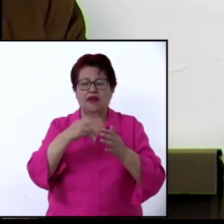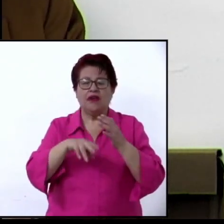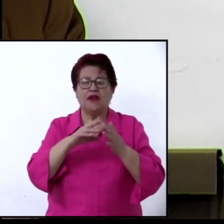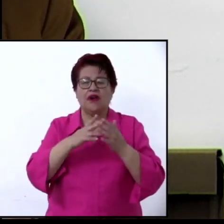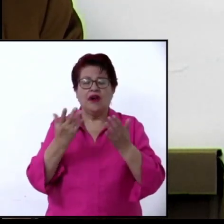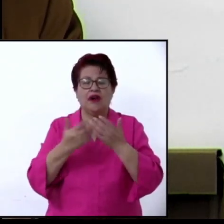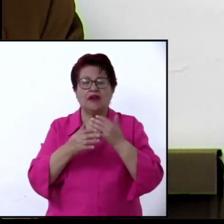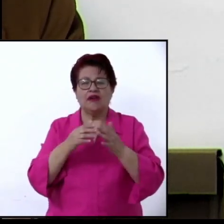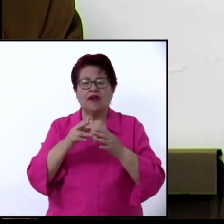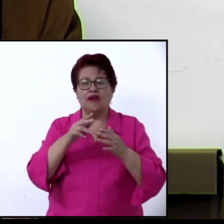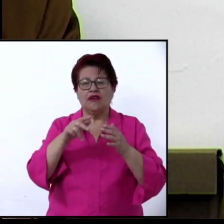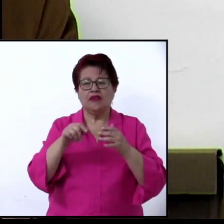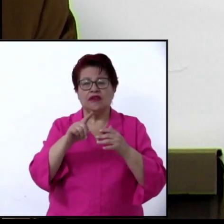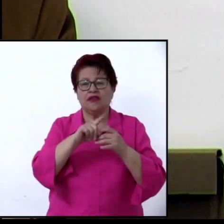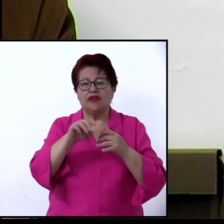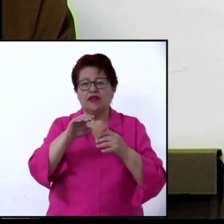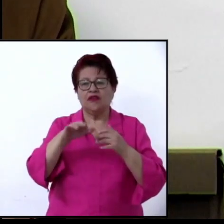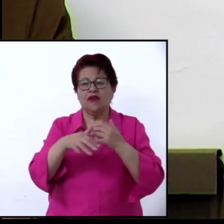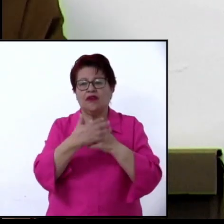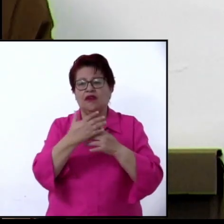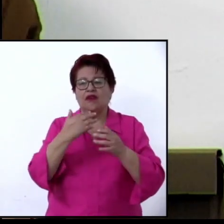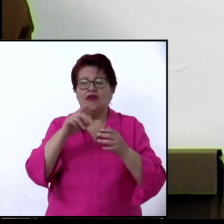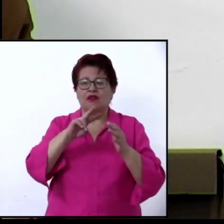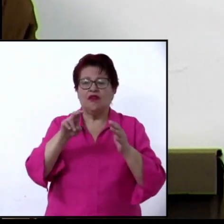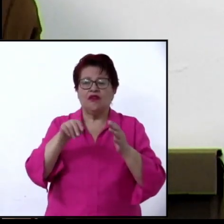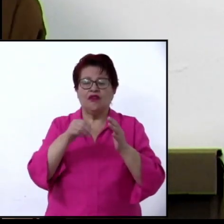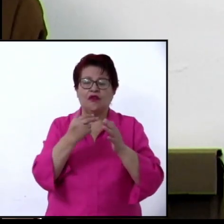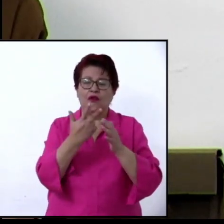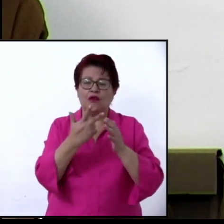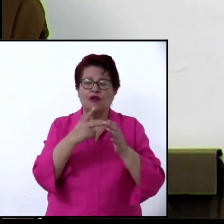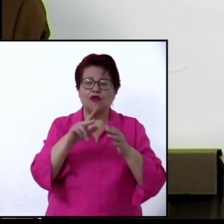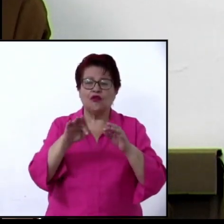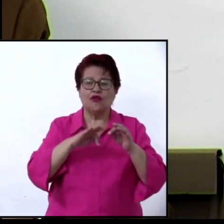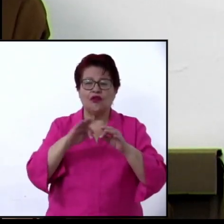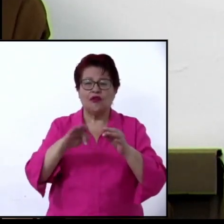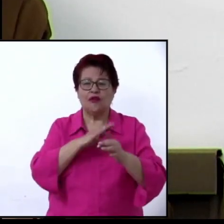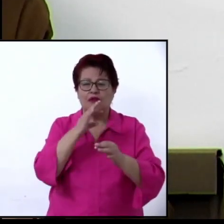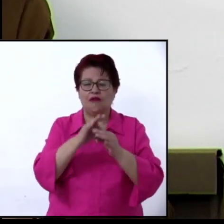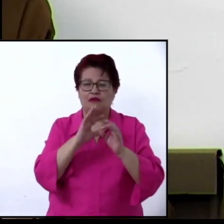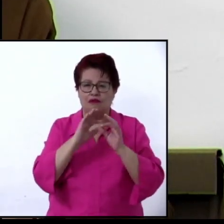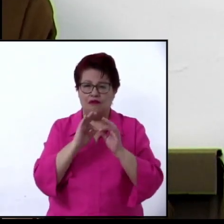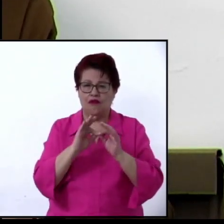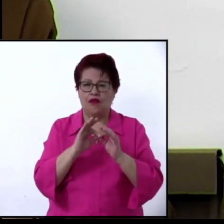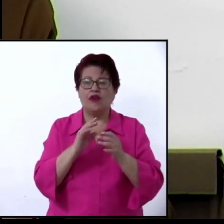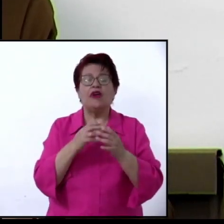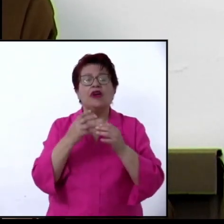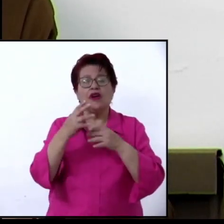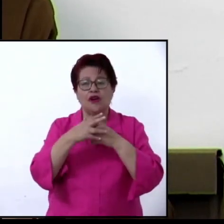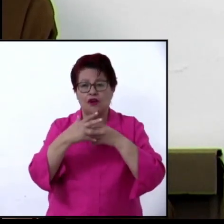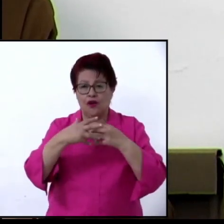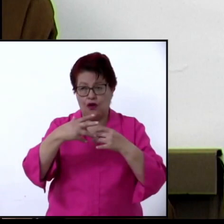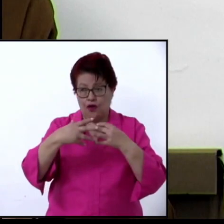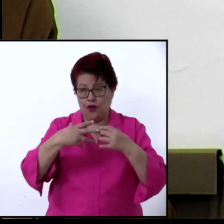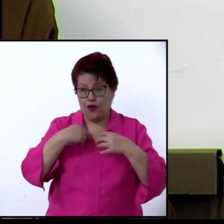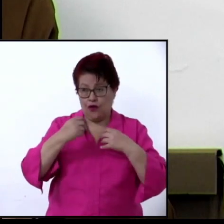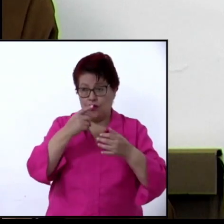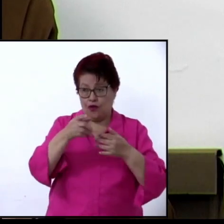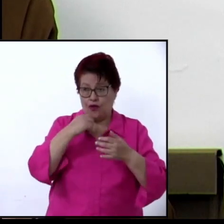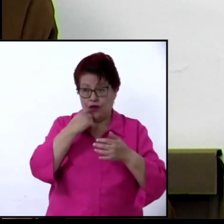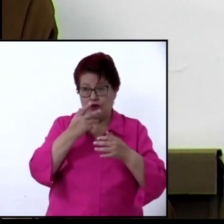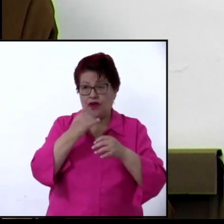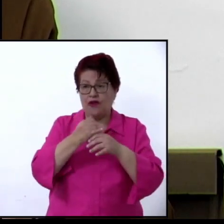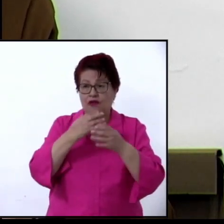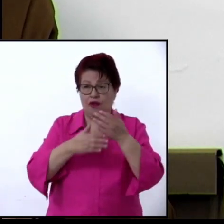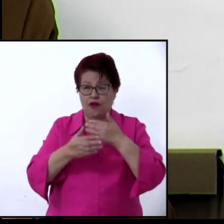de 115.208 empleos formales. Y bueno, también compartir que a partir de los